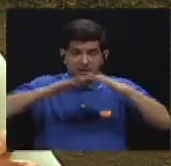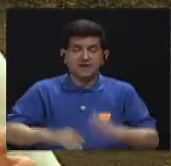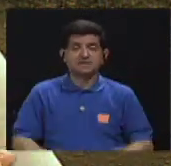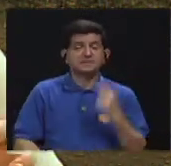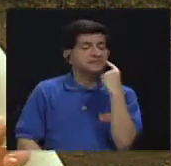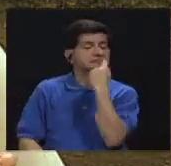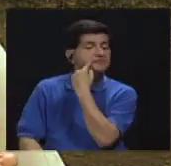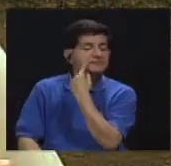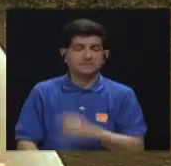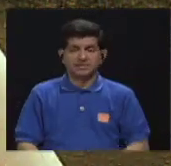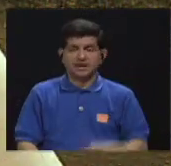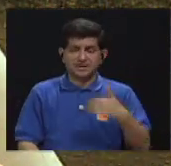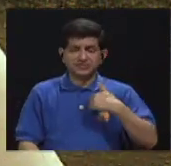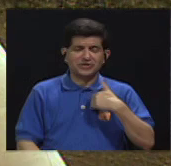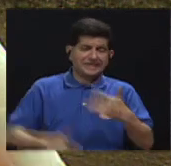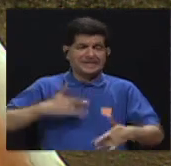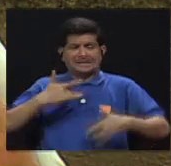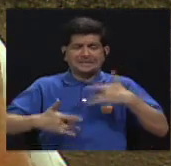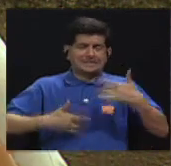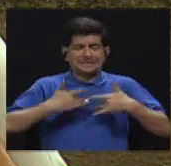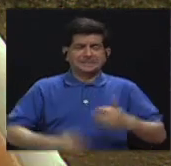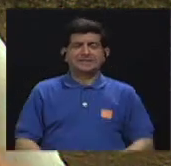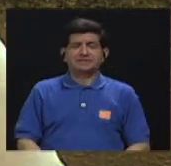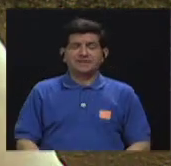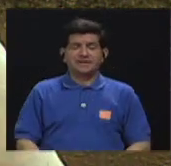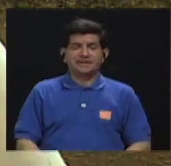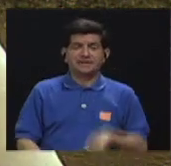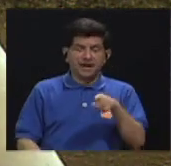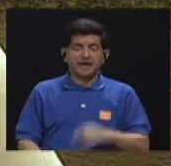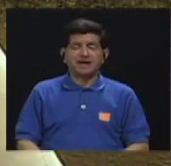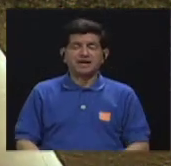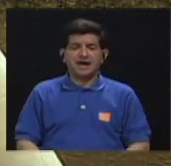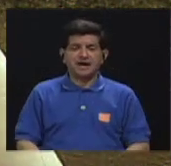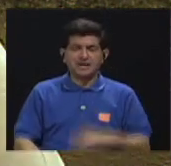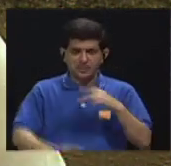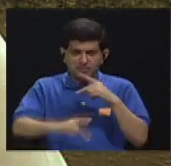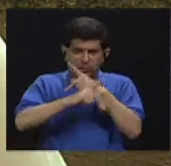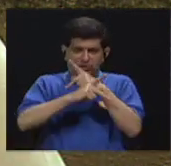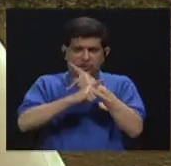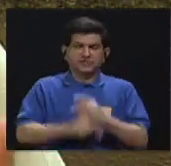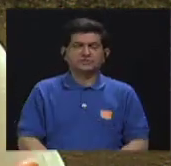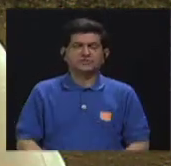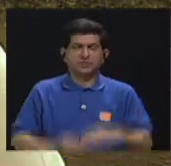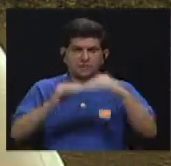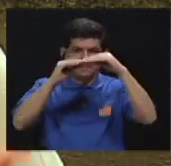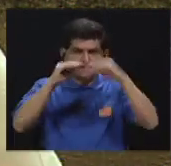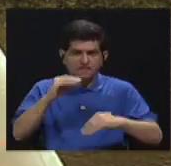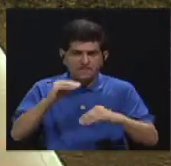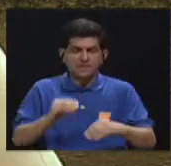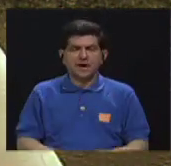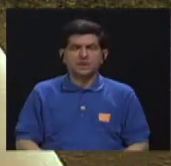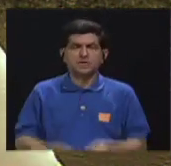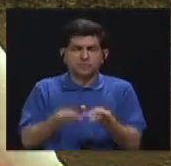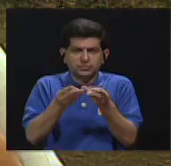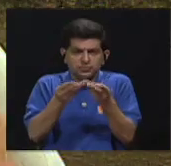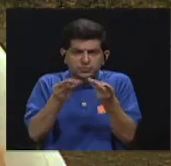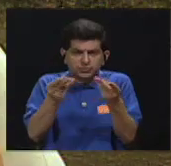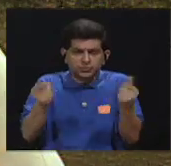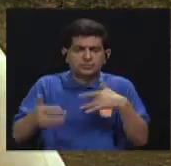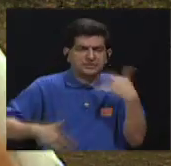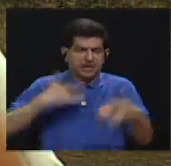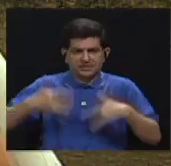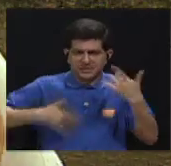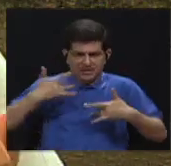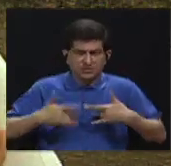tiene la sensibilidad, pues va a provocar un taponamiento en la zona y por ende se libera menos cantidad de